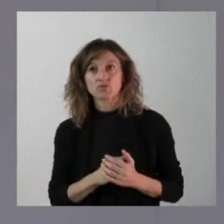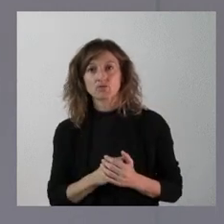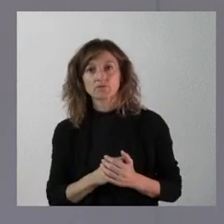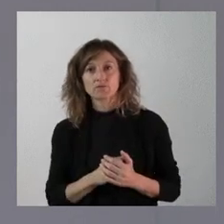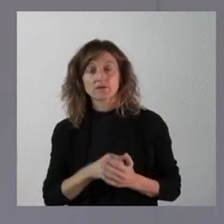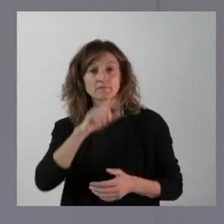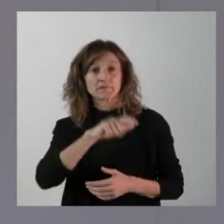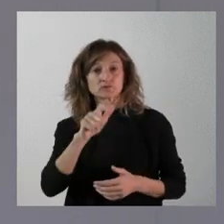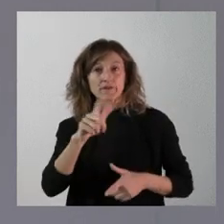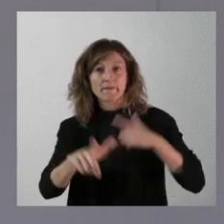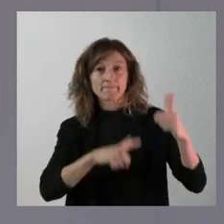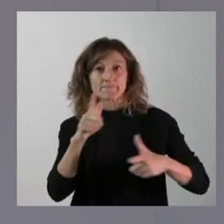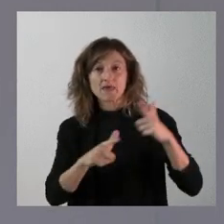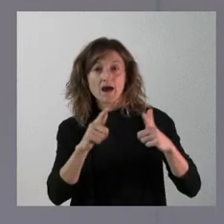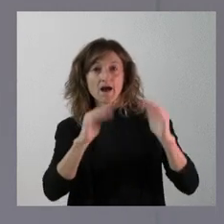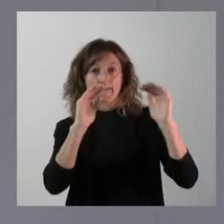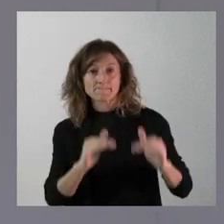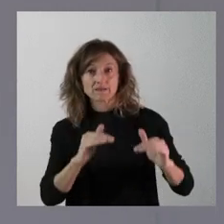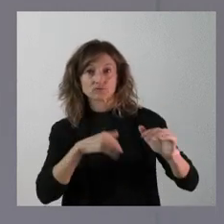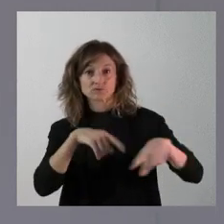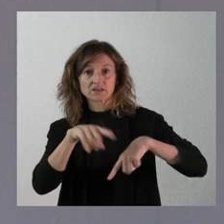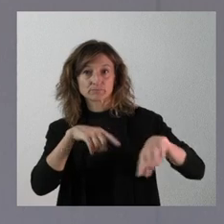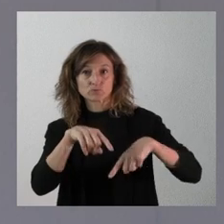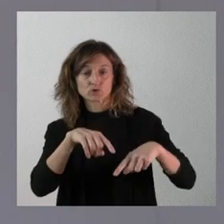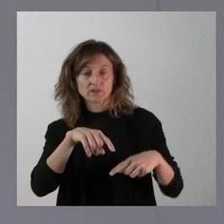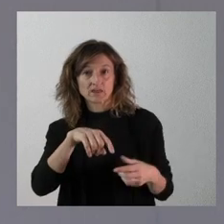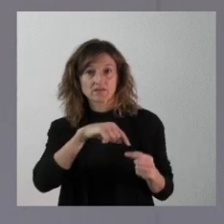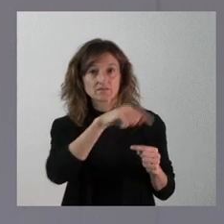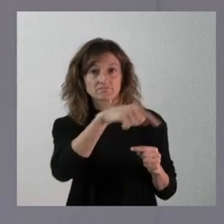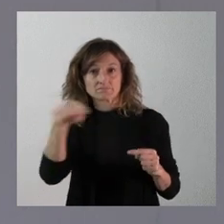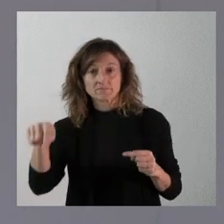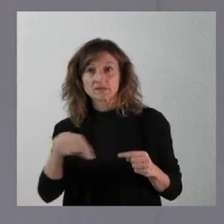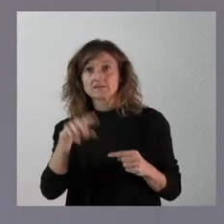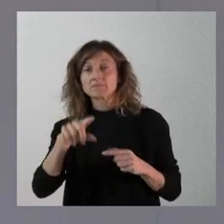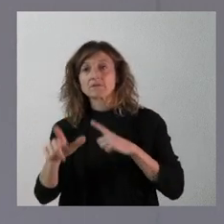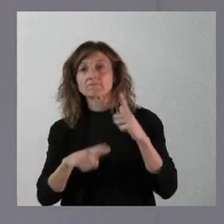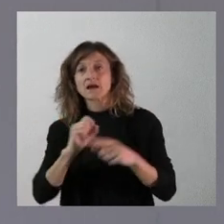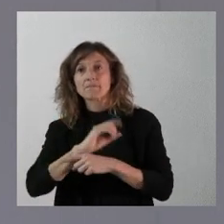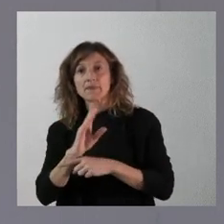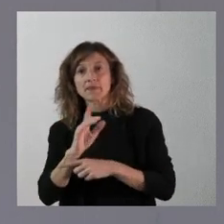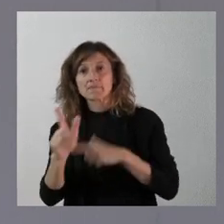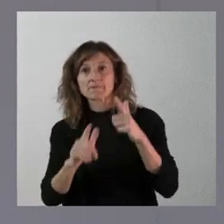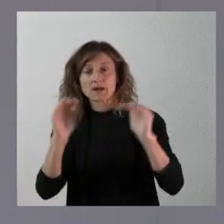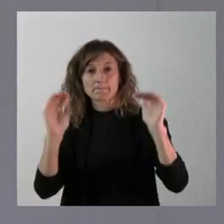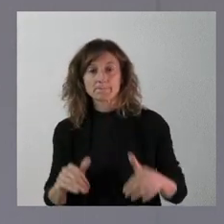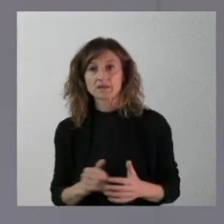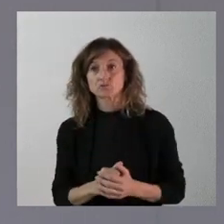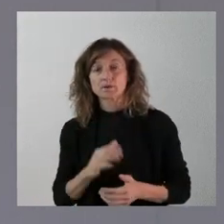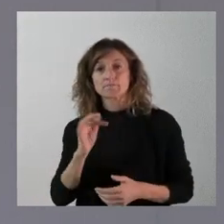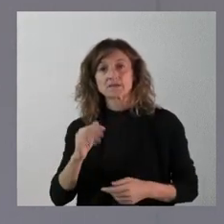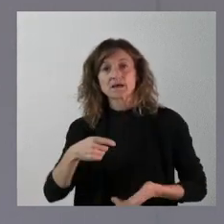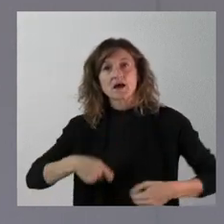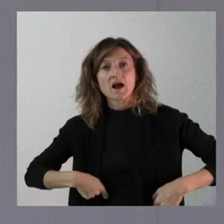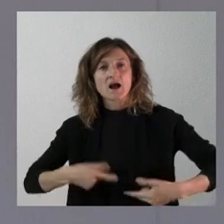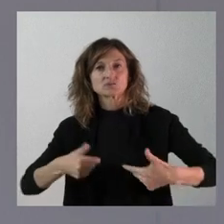viaja menos en el transporte interurbano y viaja menos también como consecuencia de la pandemia y por otra para el lado ha aumentado el coste